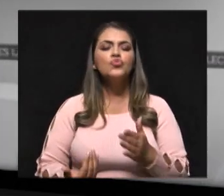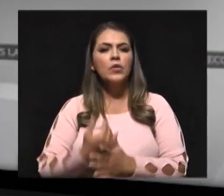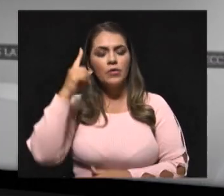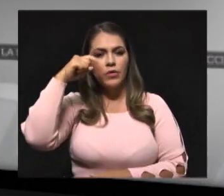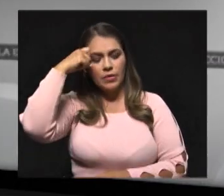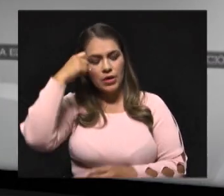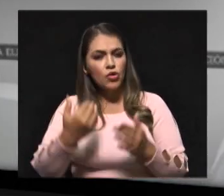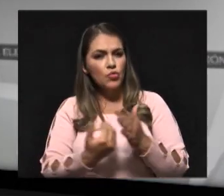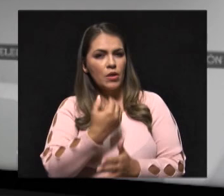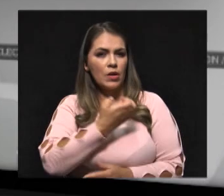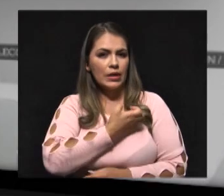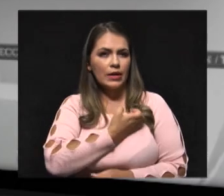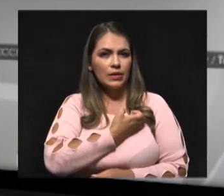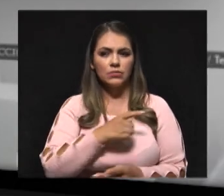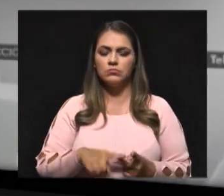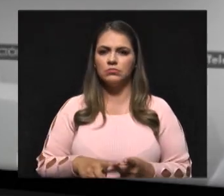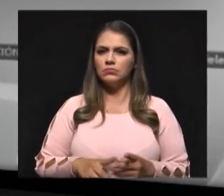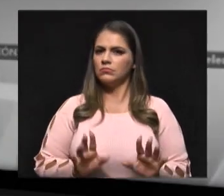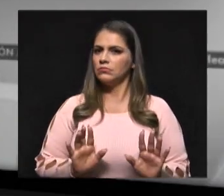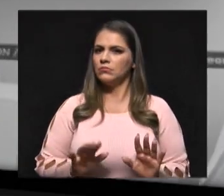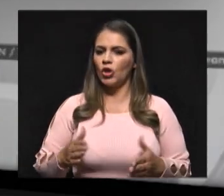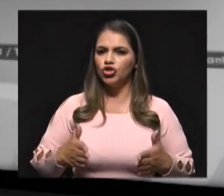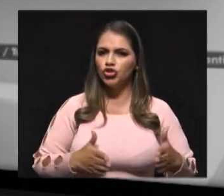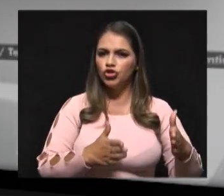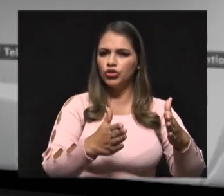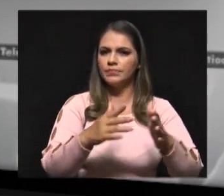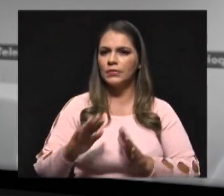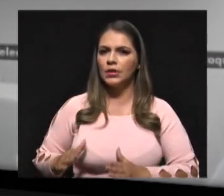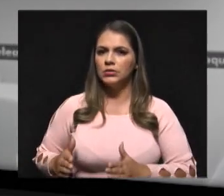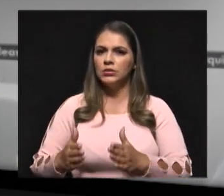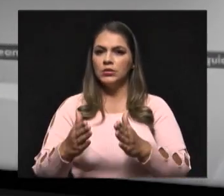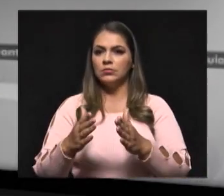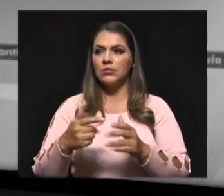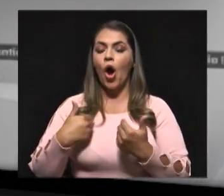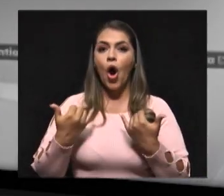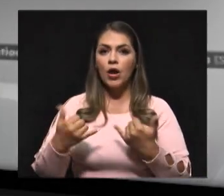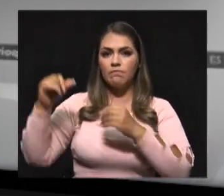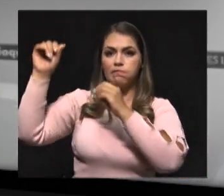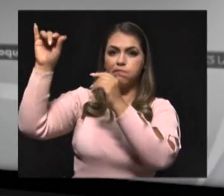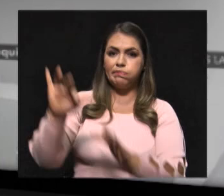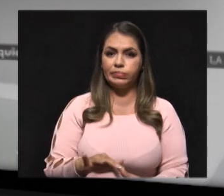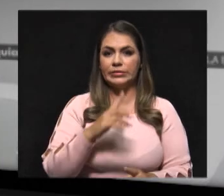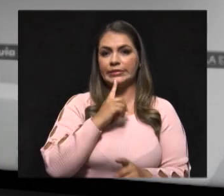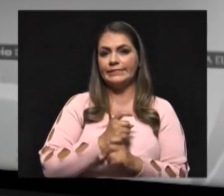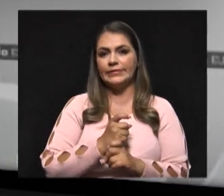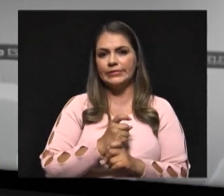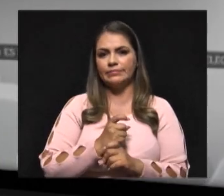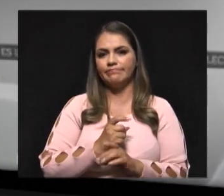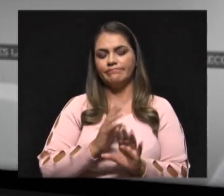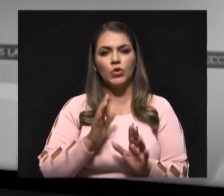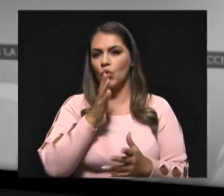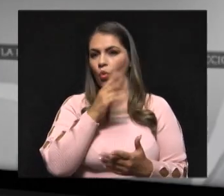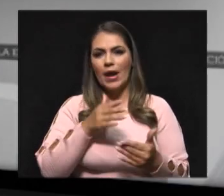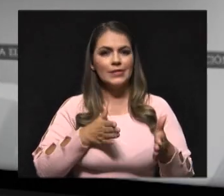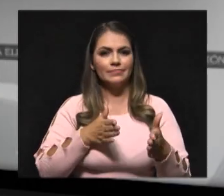y alcaldes por ejemplo del suroeste se la jueguen por las vías hoy bloqueada la región para todo tipo de economía sin conectividad